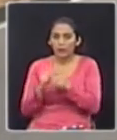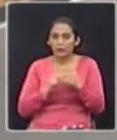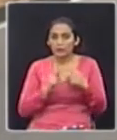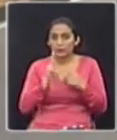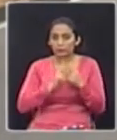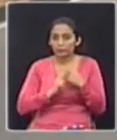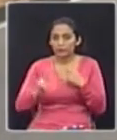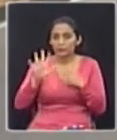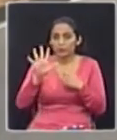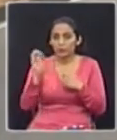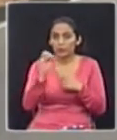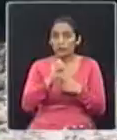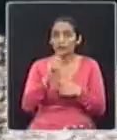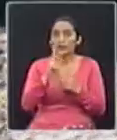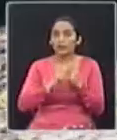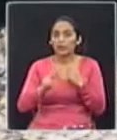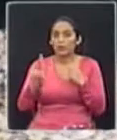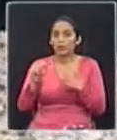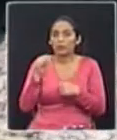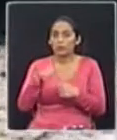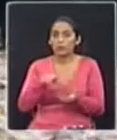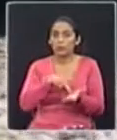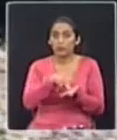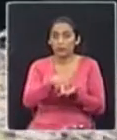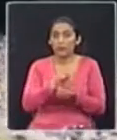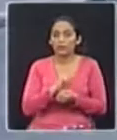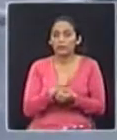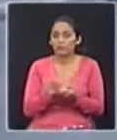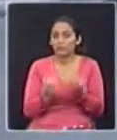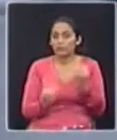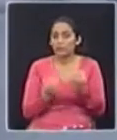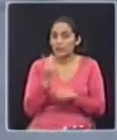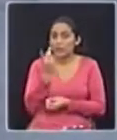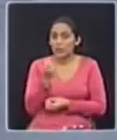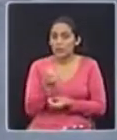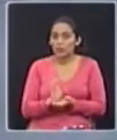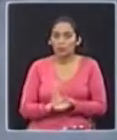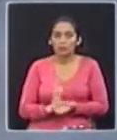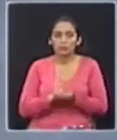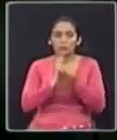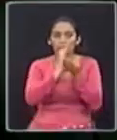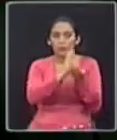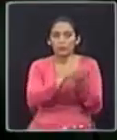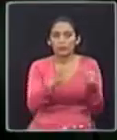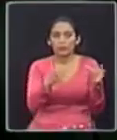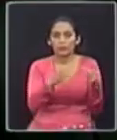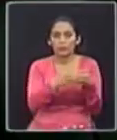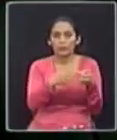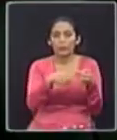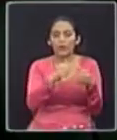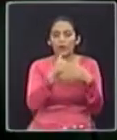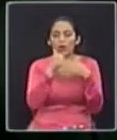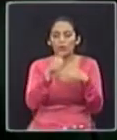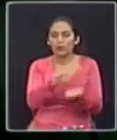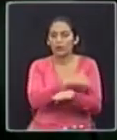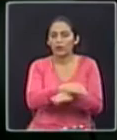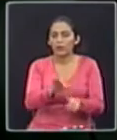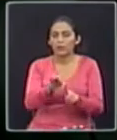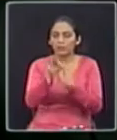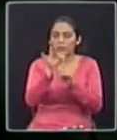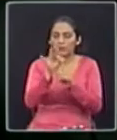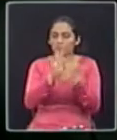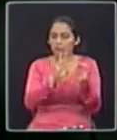irán a un fideicomiso solidario para garantizar que lo recaudado vaya al mantenimiento vial. El Ministerio de Transporte y Obras Públicas por primera